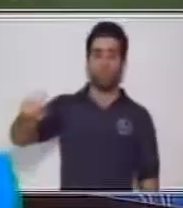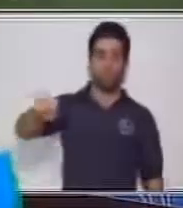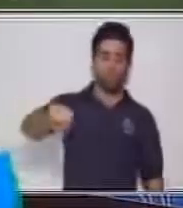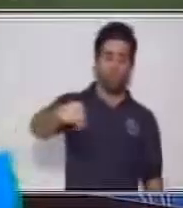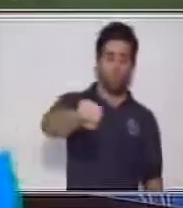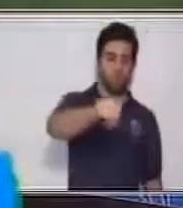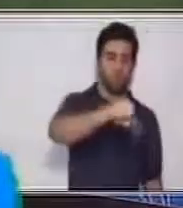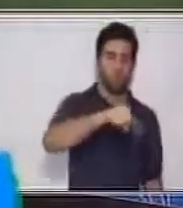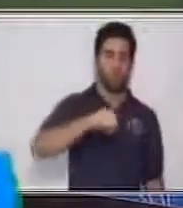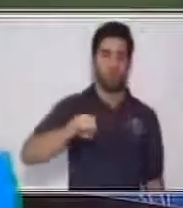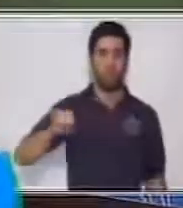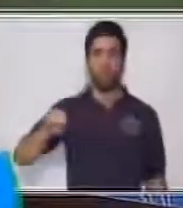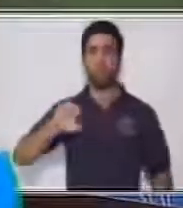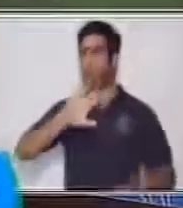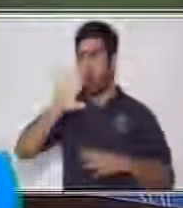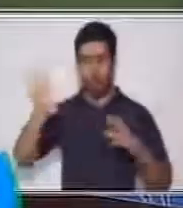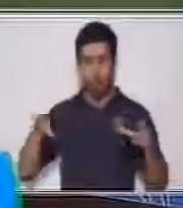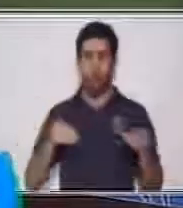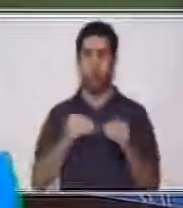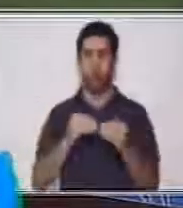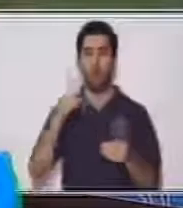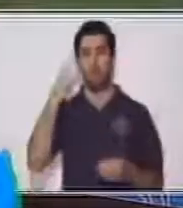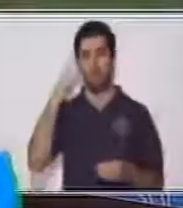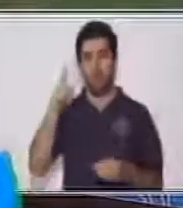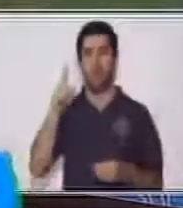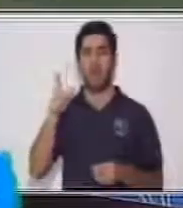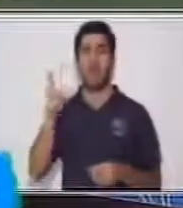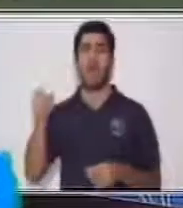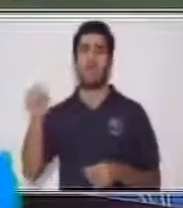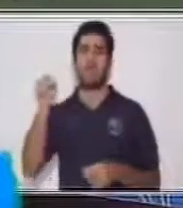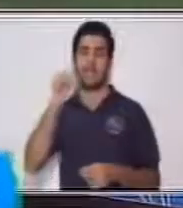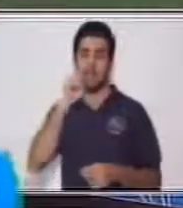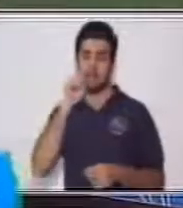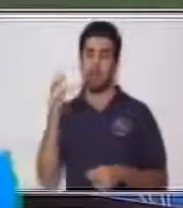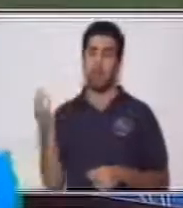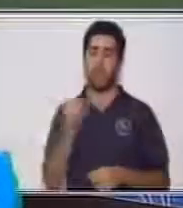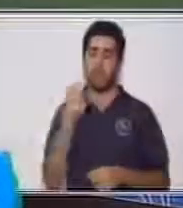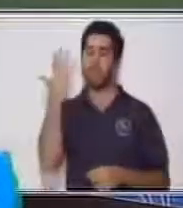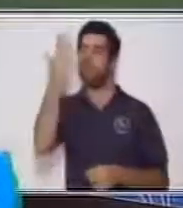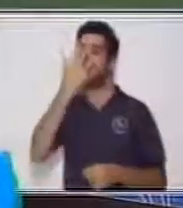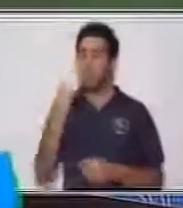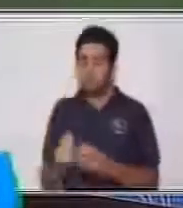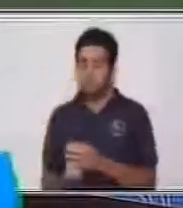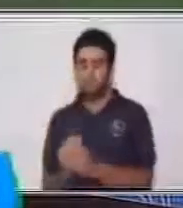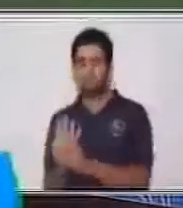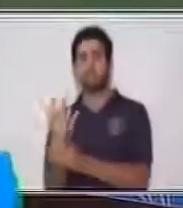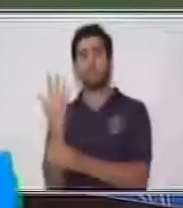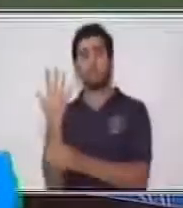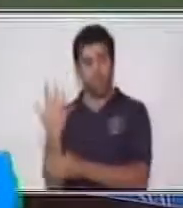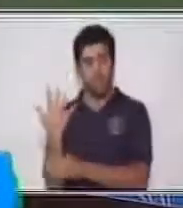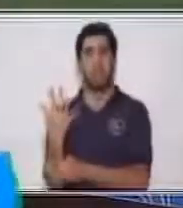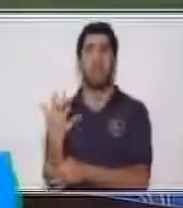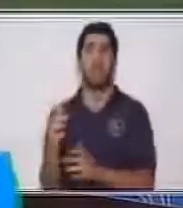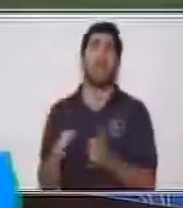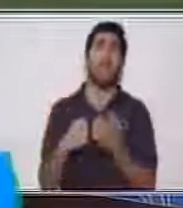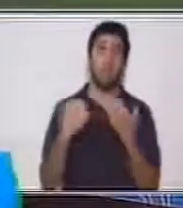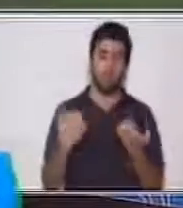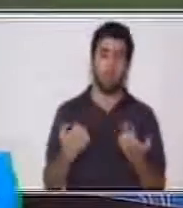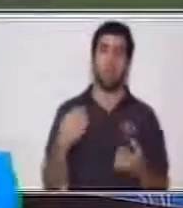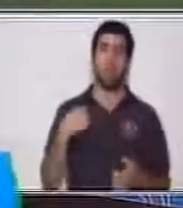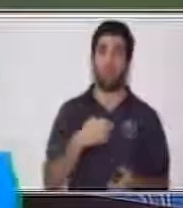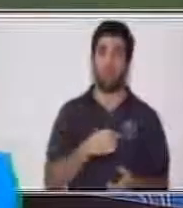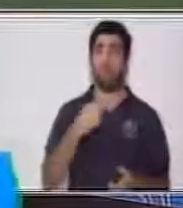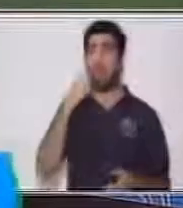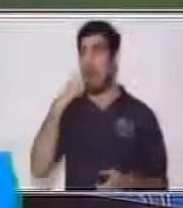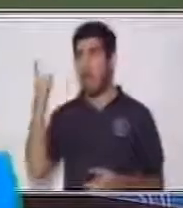unas hermosas zanahorias. Entonces, si nosotros utilizamos bien el orden